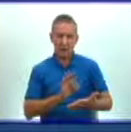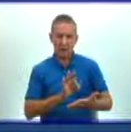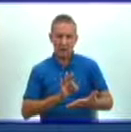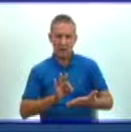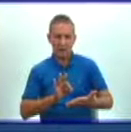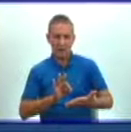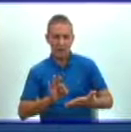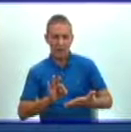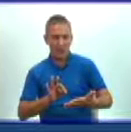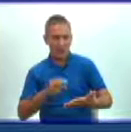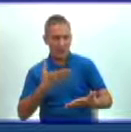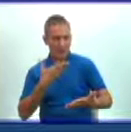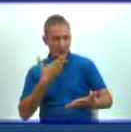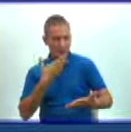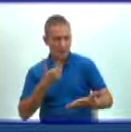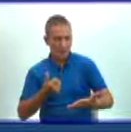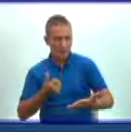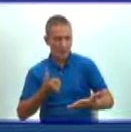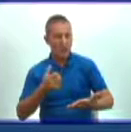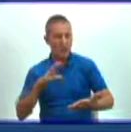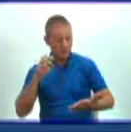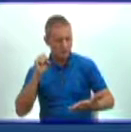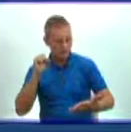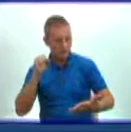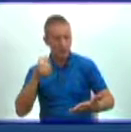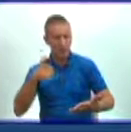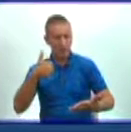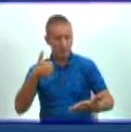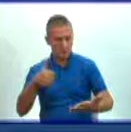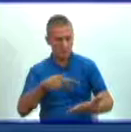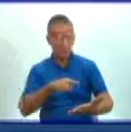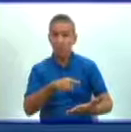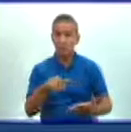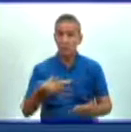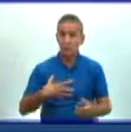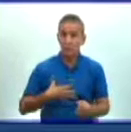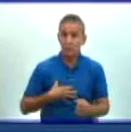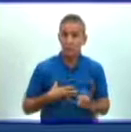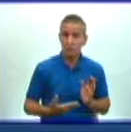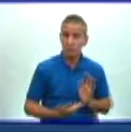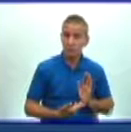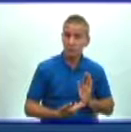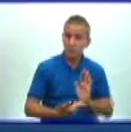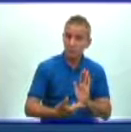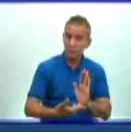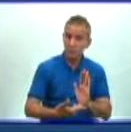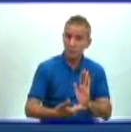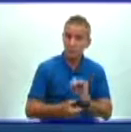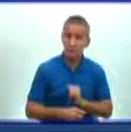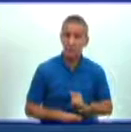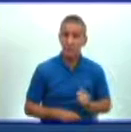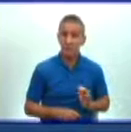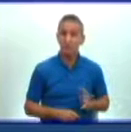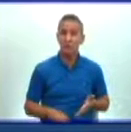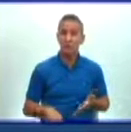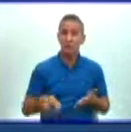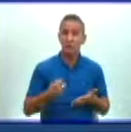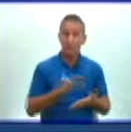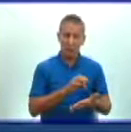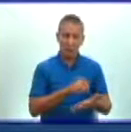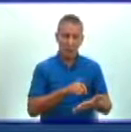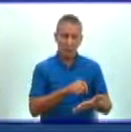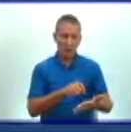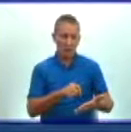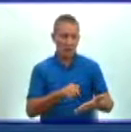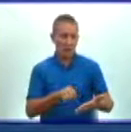podamos entender. Usted tiene que presentar su redacción de